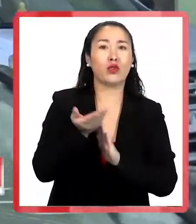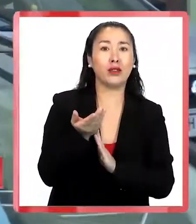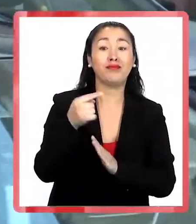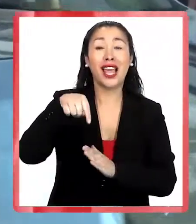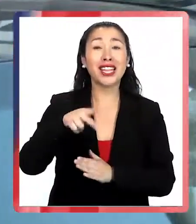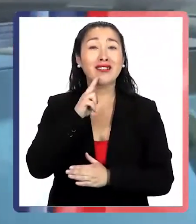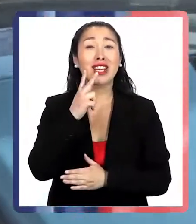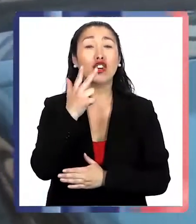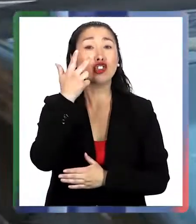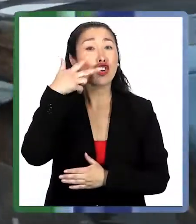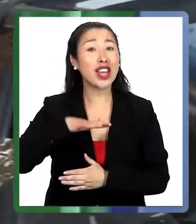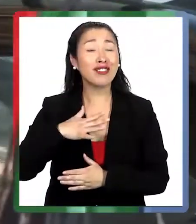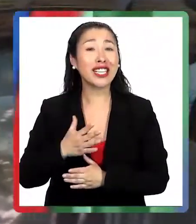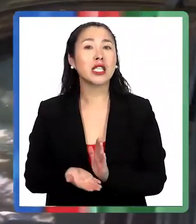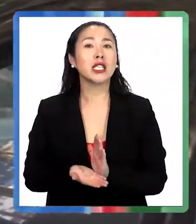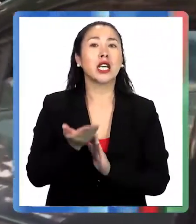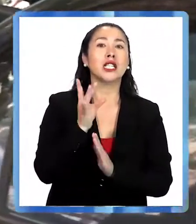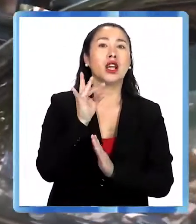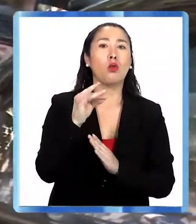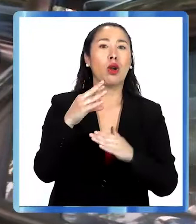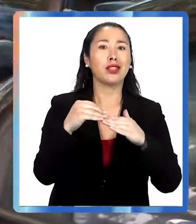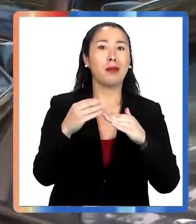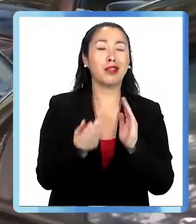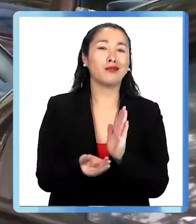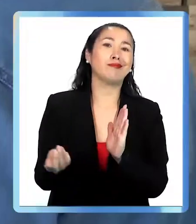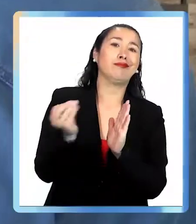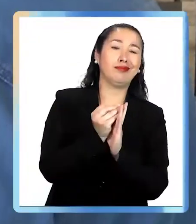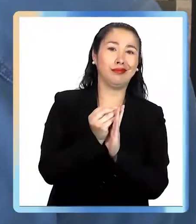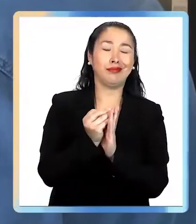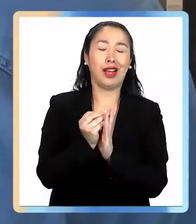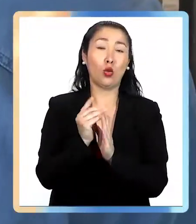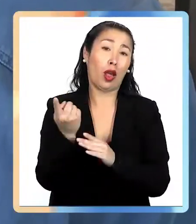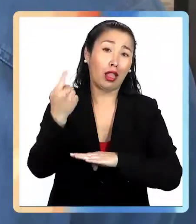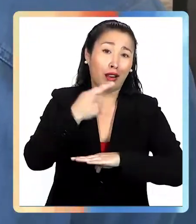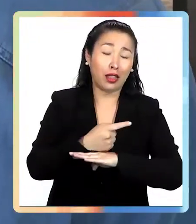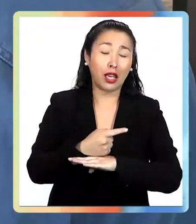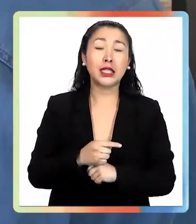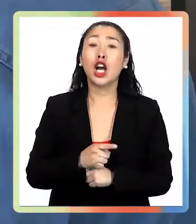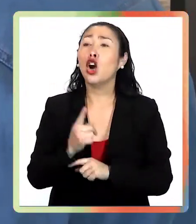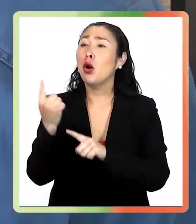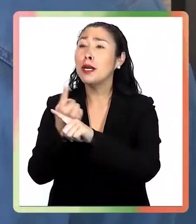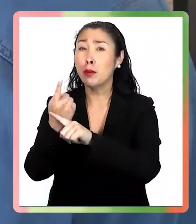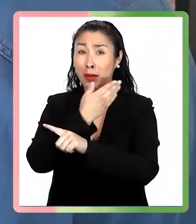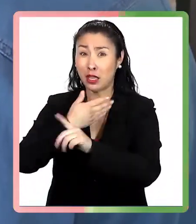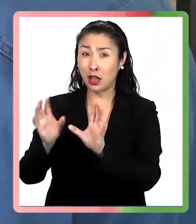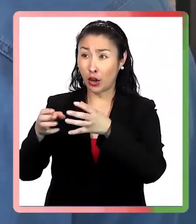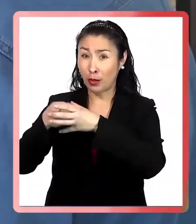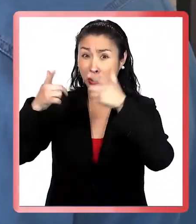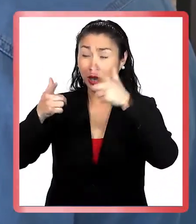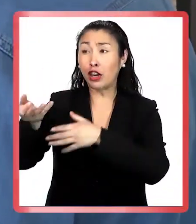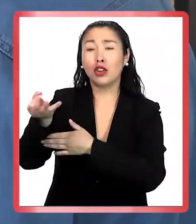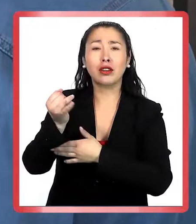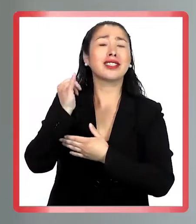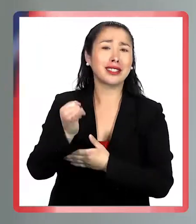viernes 8 de abril subirán en 50 pesos el valor del pasaje diurno. Conversamos con el presidente de una de las agrupaciones de Talca, quien confirmó que